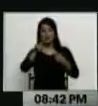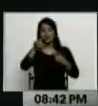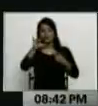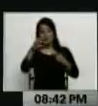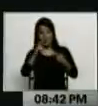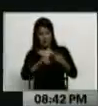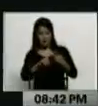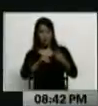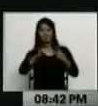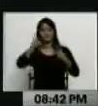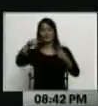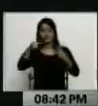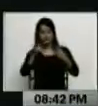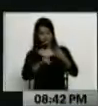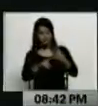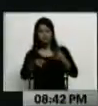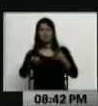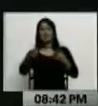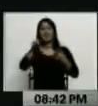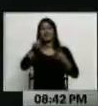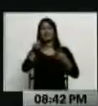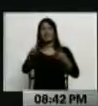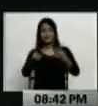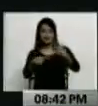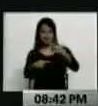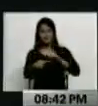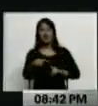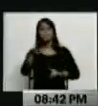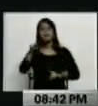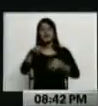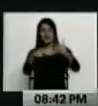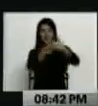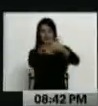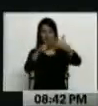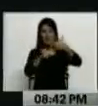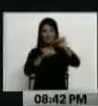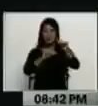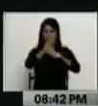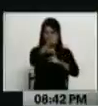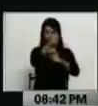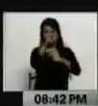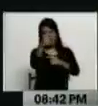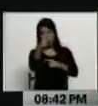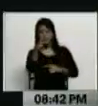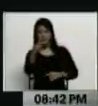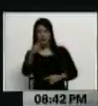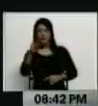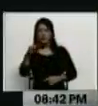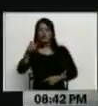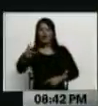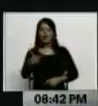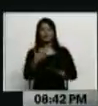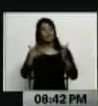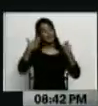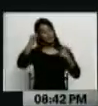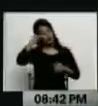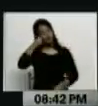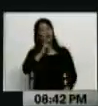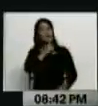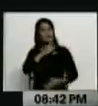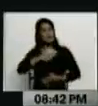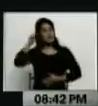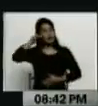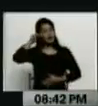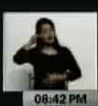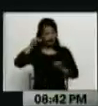Juana Lucila Julia Ester María de primero a sexto grado madroñero no te la